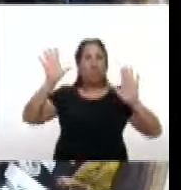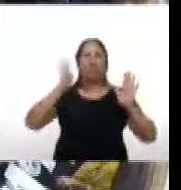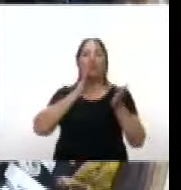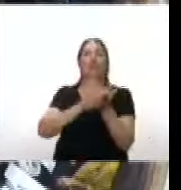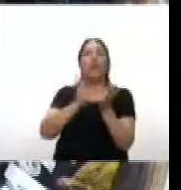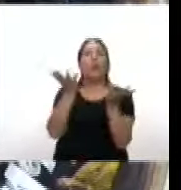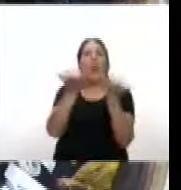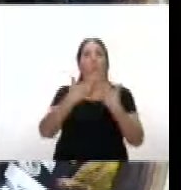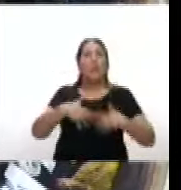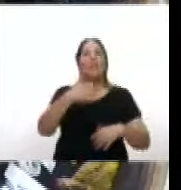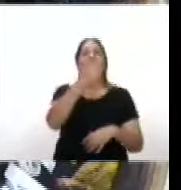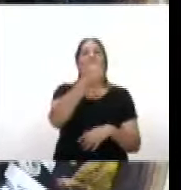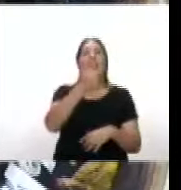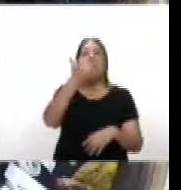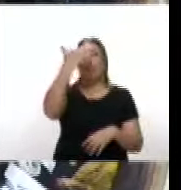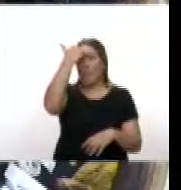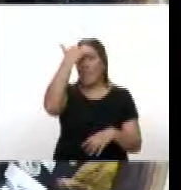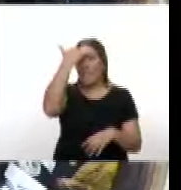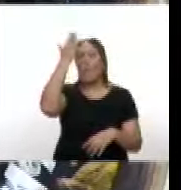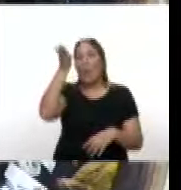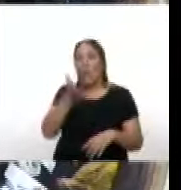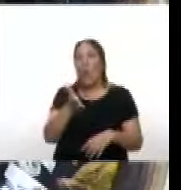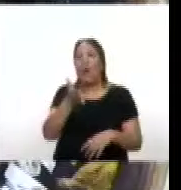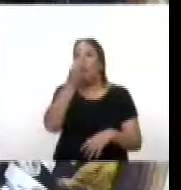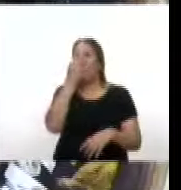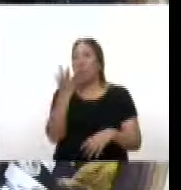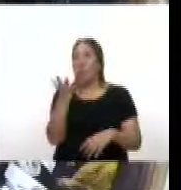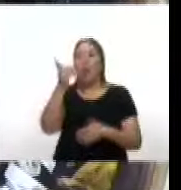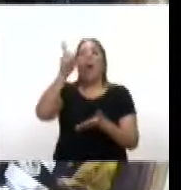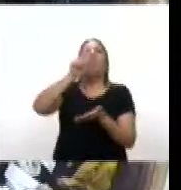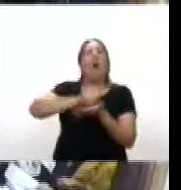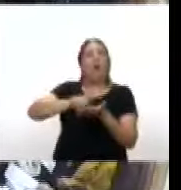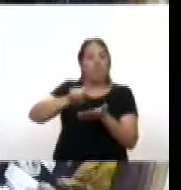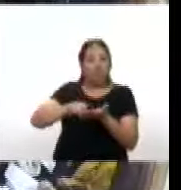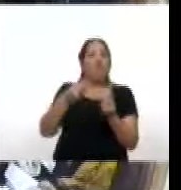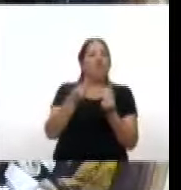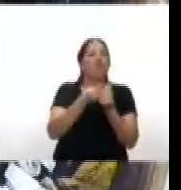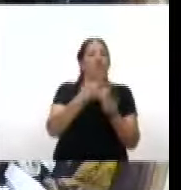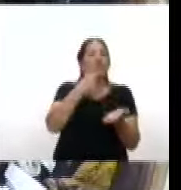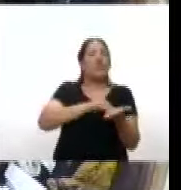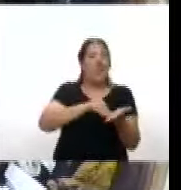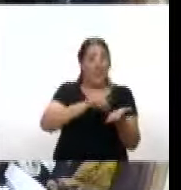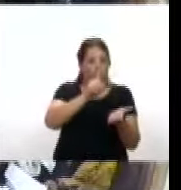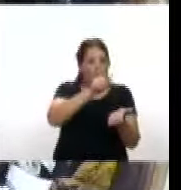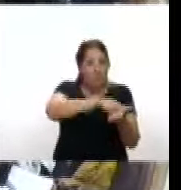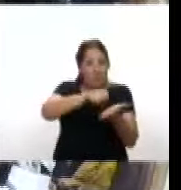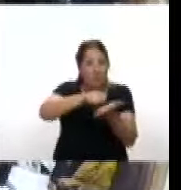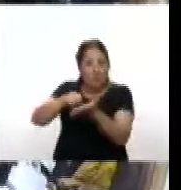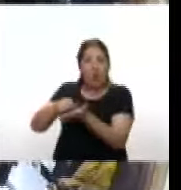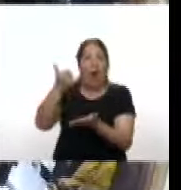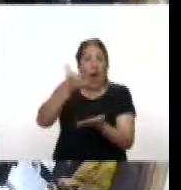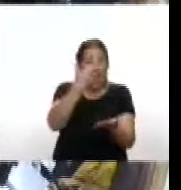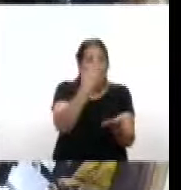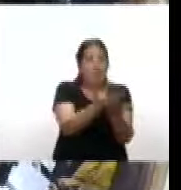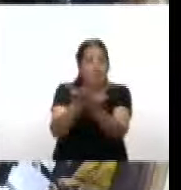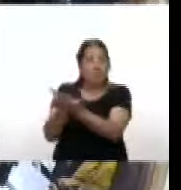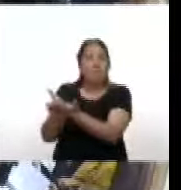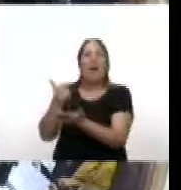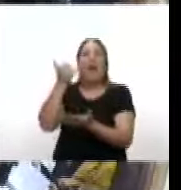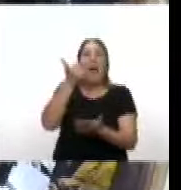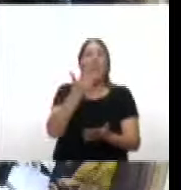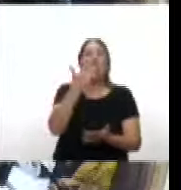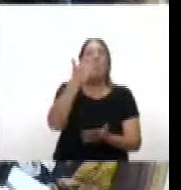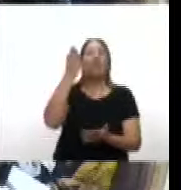económica claro ahora lo que planteábamos al principio en esta ocasión no pudieron dar